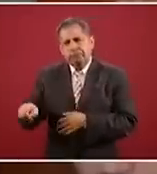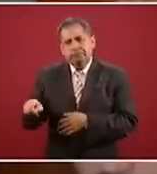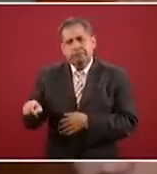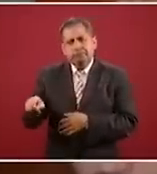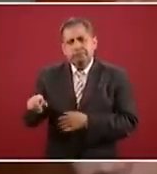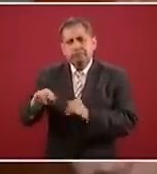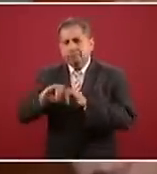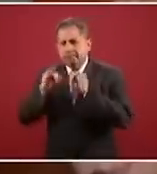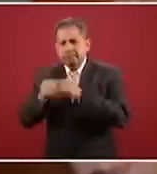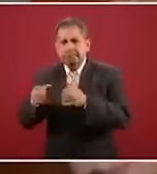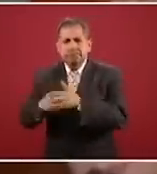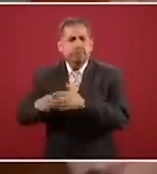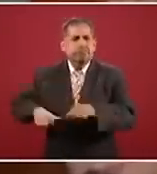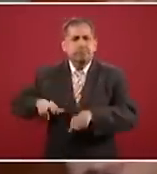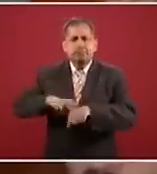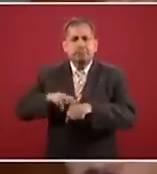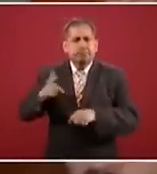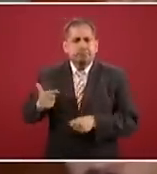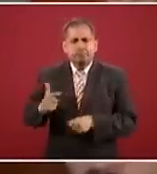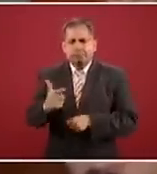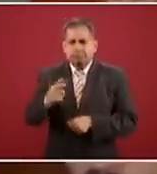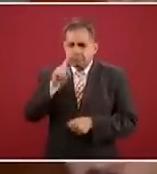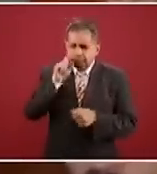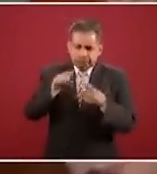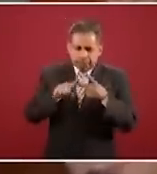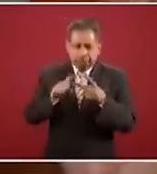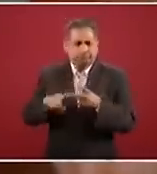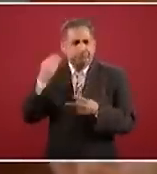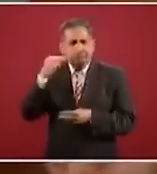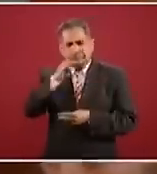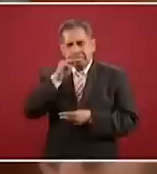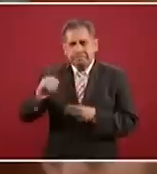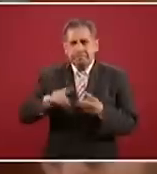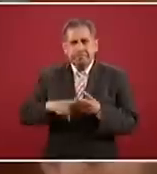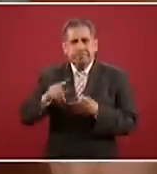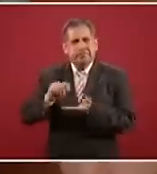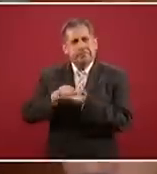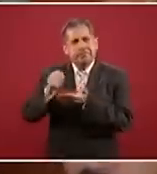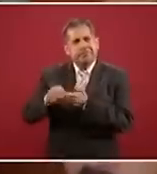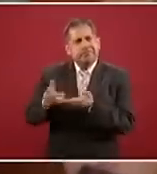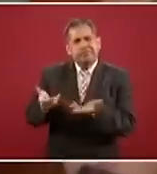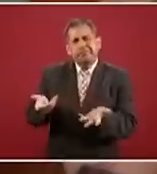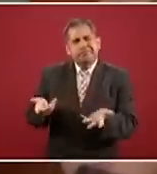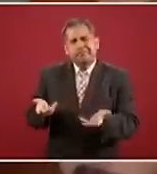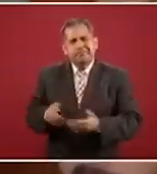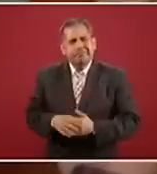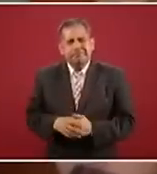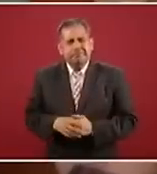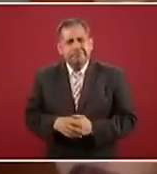a las reuniones es el gobernador de Guanajuato. También veíamos el caso de Michoacán, el caso de Tamaulipas.